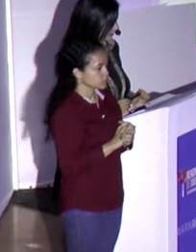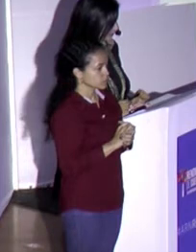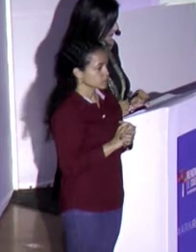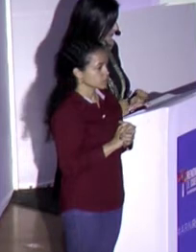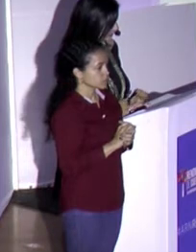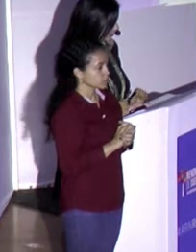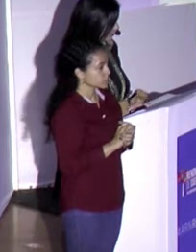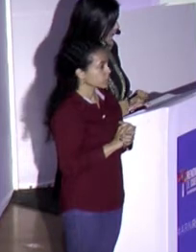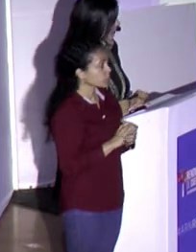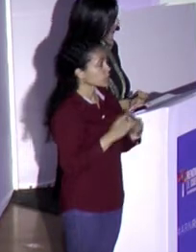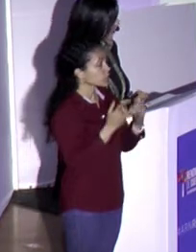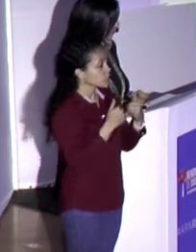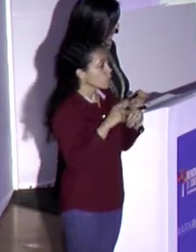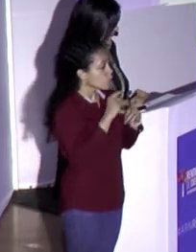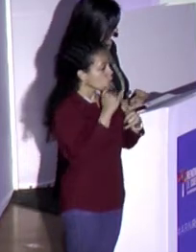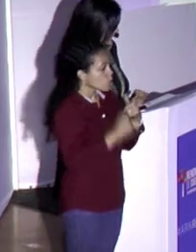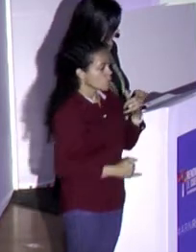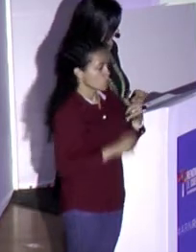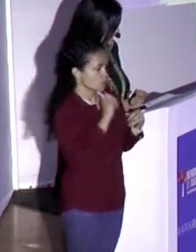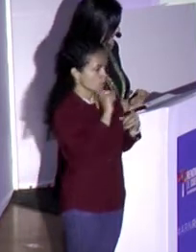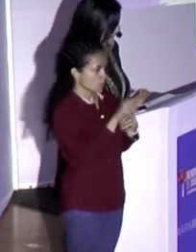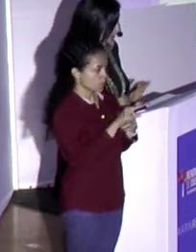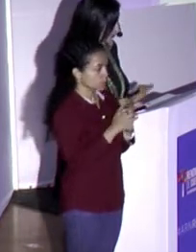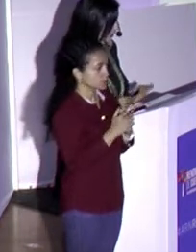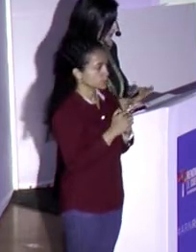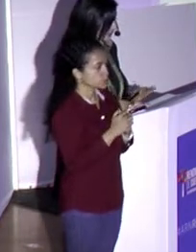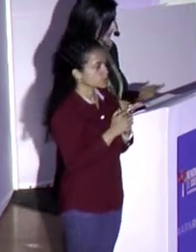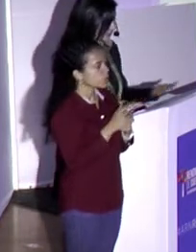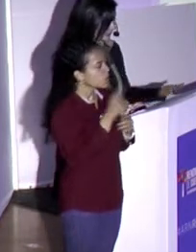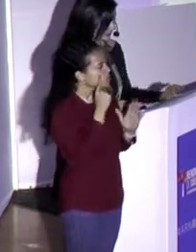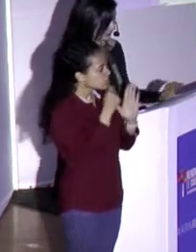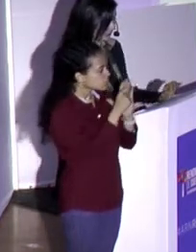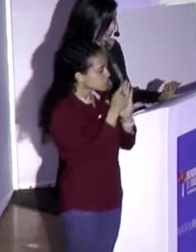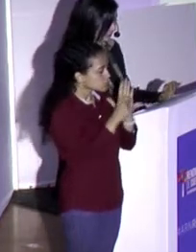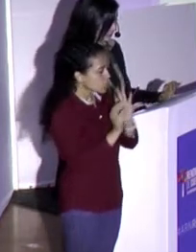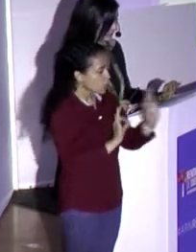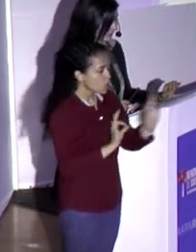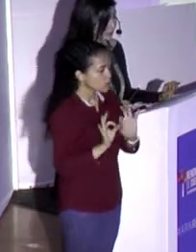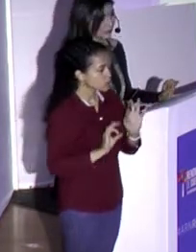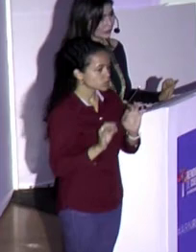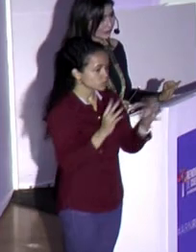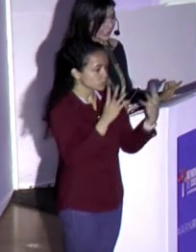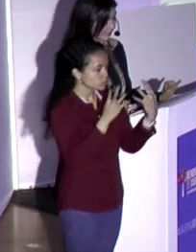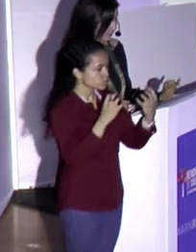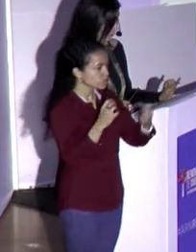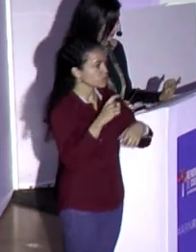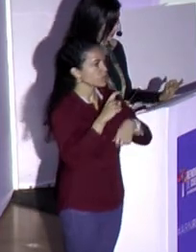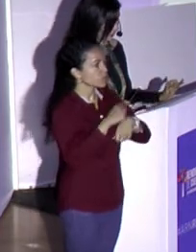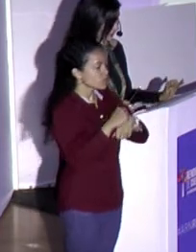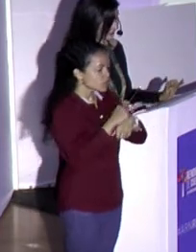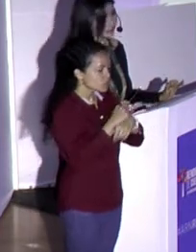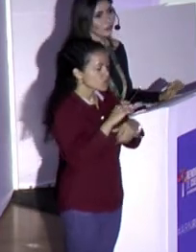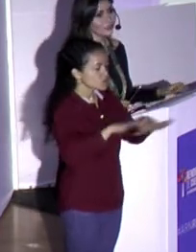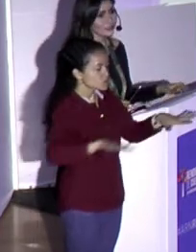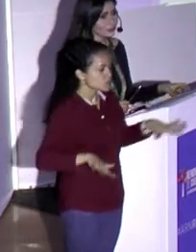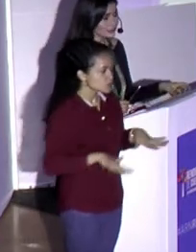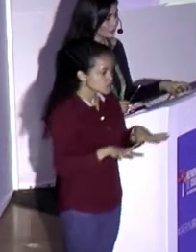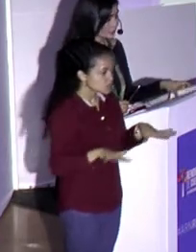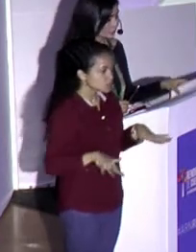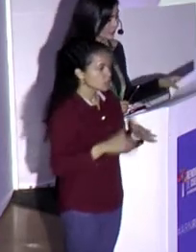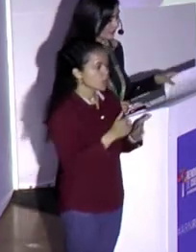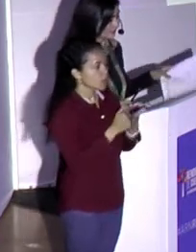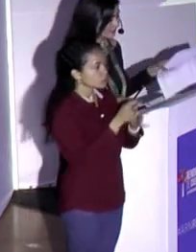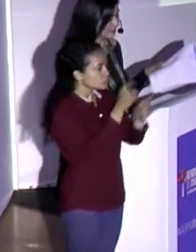Ahora sí, finalmente vamos con la última pregunta. ¿Cómo califica la organización de la audiencia en cuanto a tiempo, espacio físico y